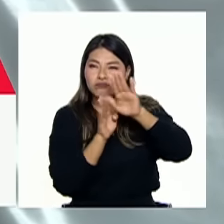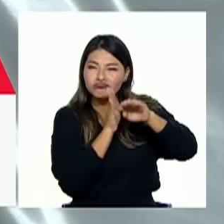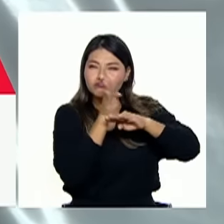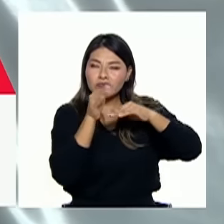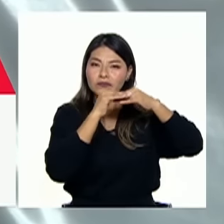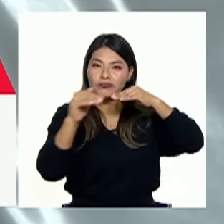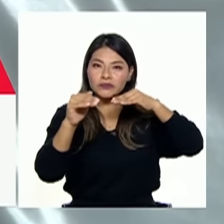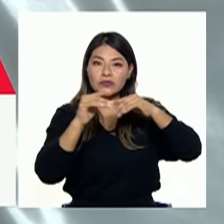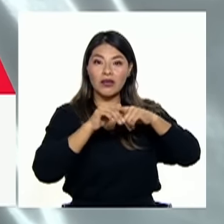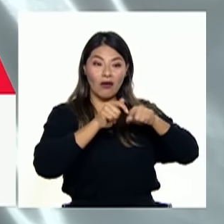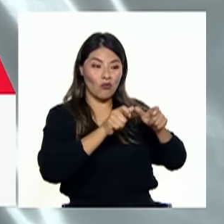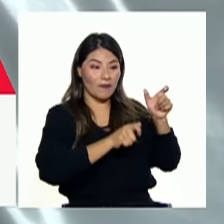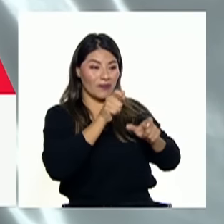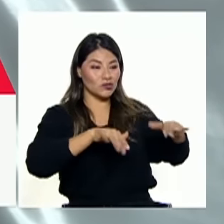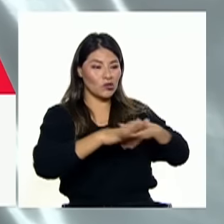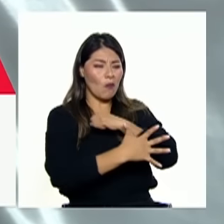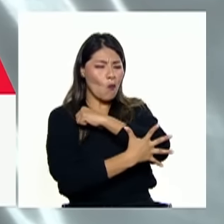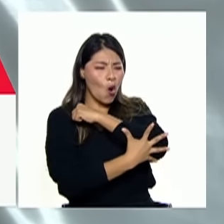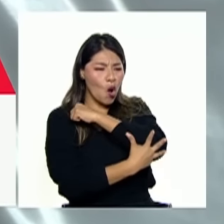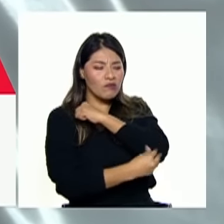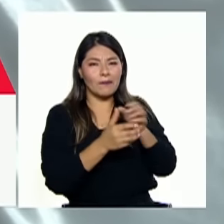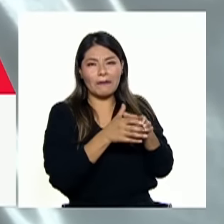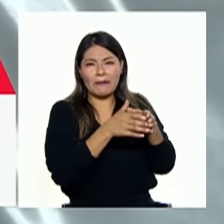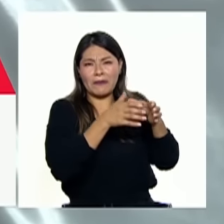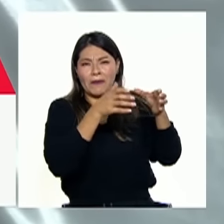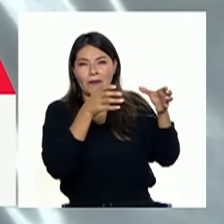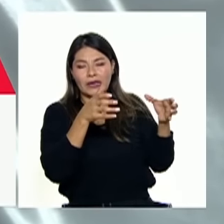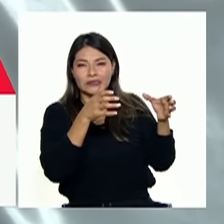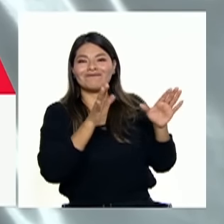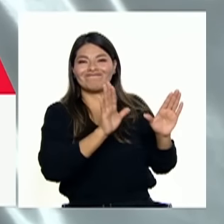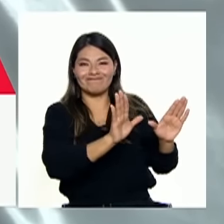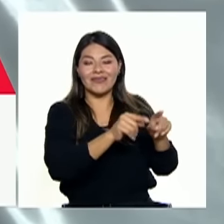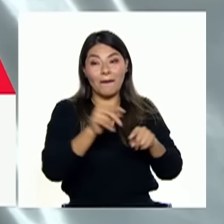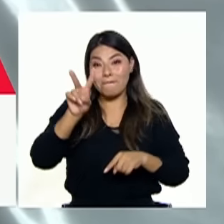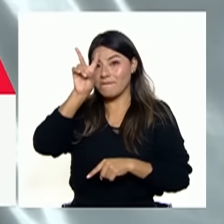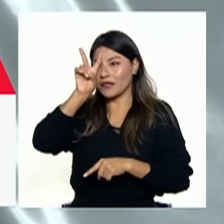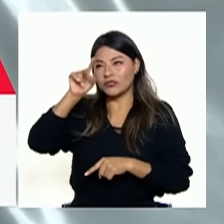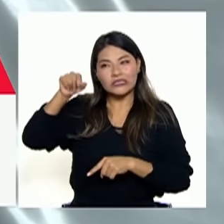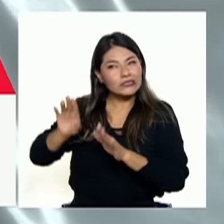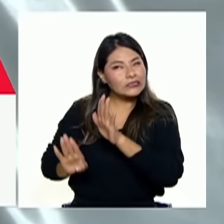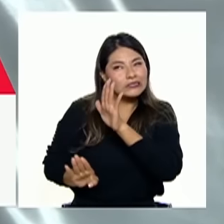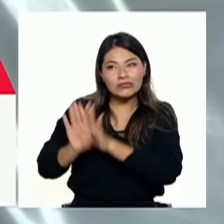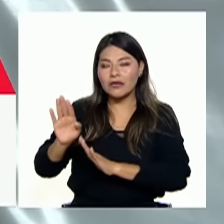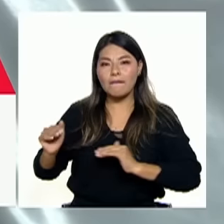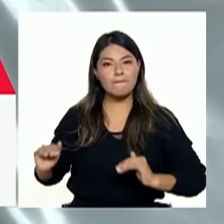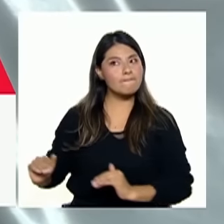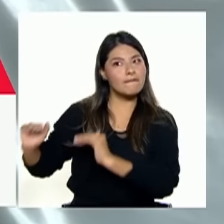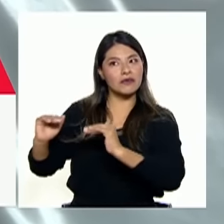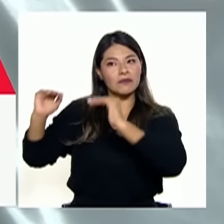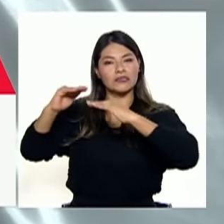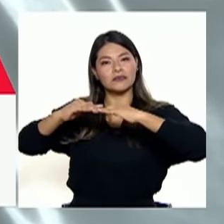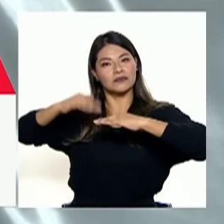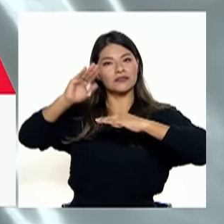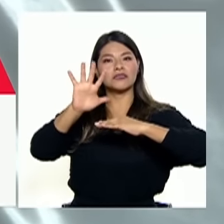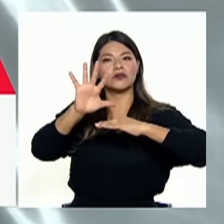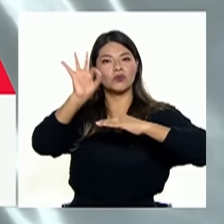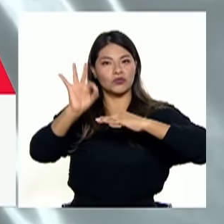una pobreza en crecimiento, estamos convencidos de que Perú tiene que crecer a tasas superiores del